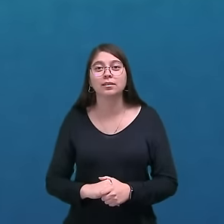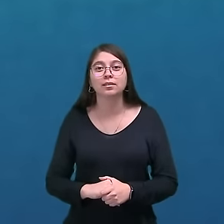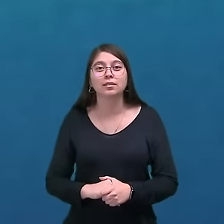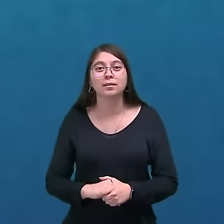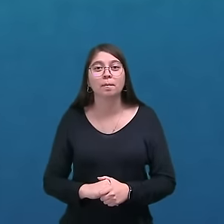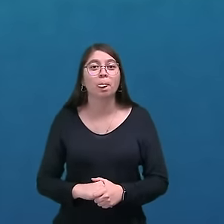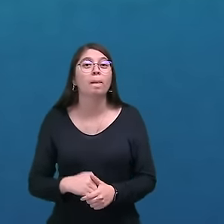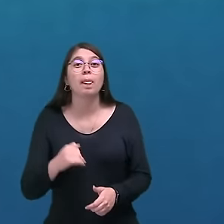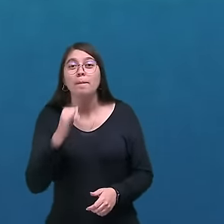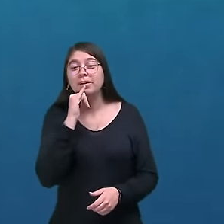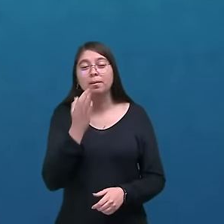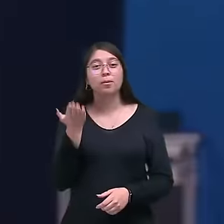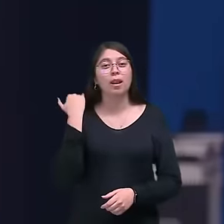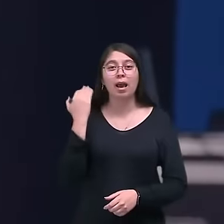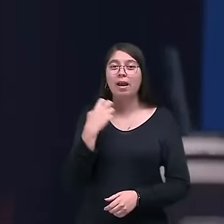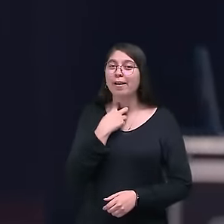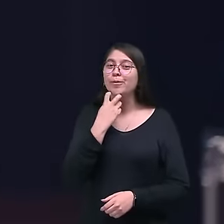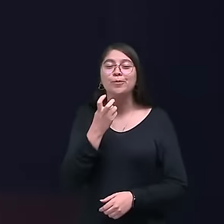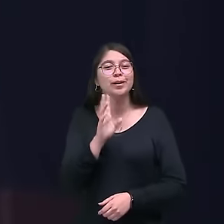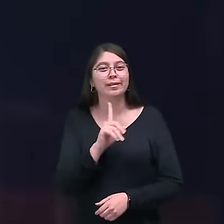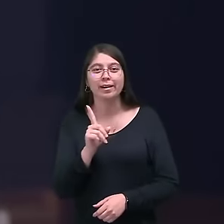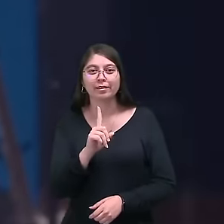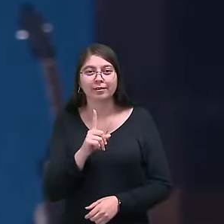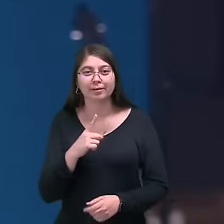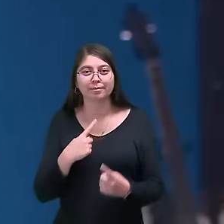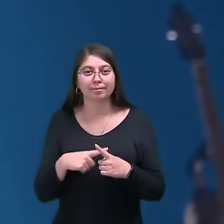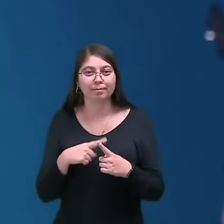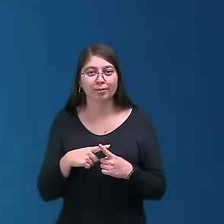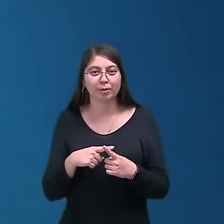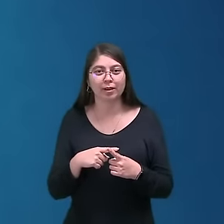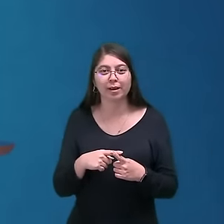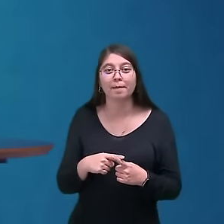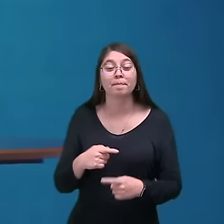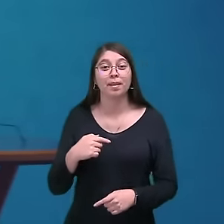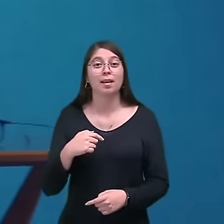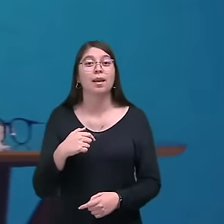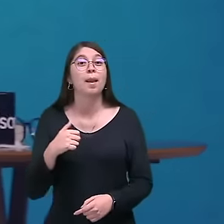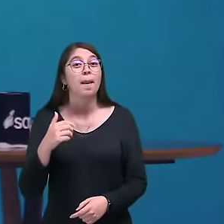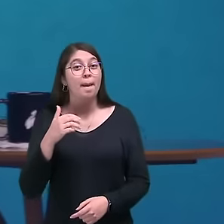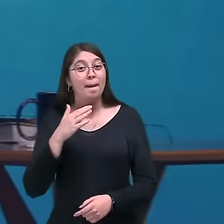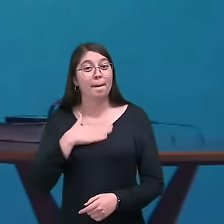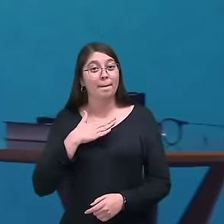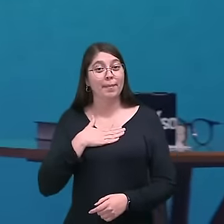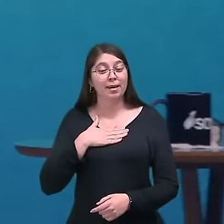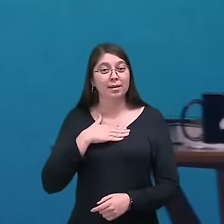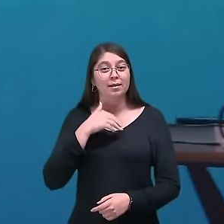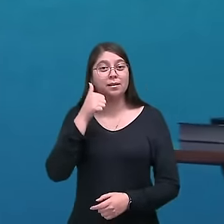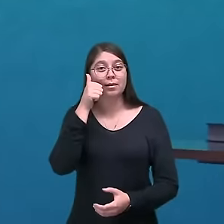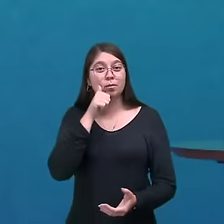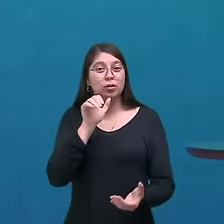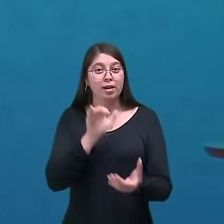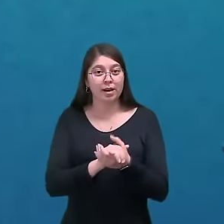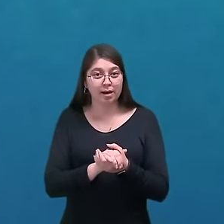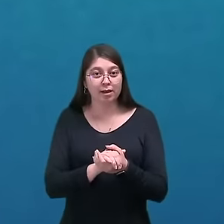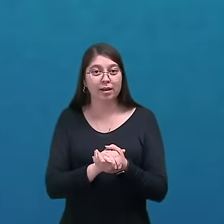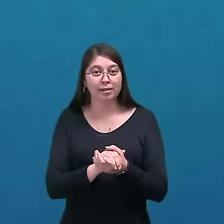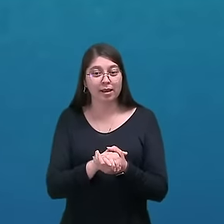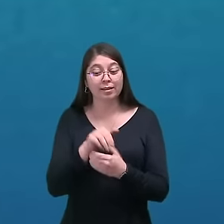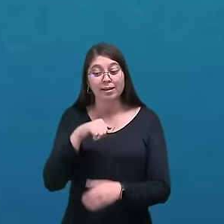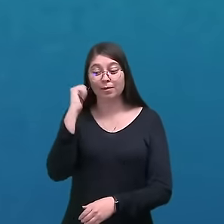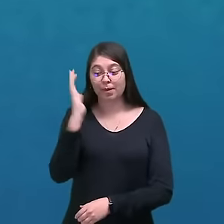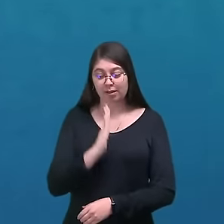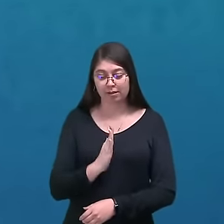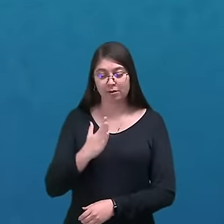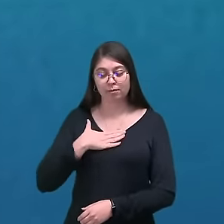Yo no gritaba, solo que me casé con una brasileira, mi esposa brasileira, capixaba. Mi hija